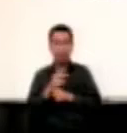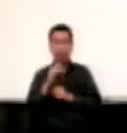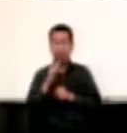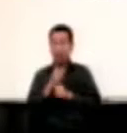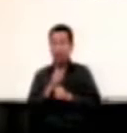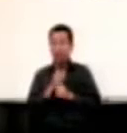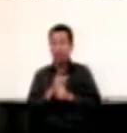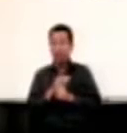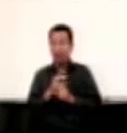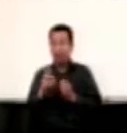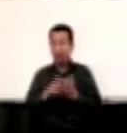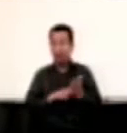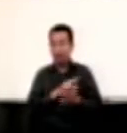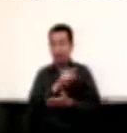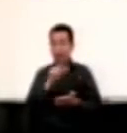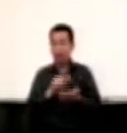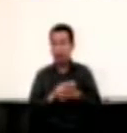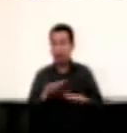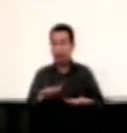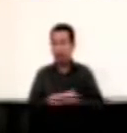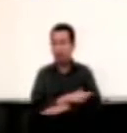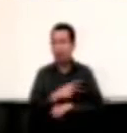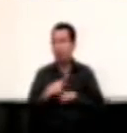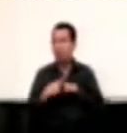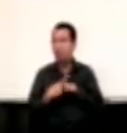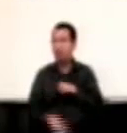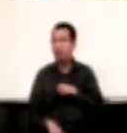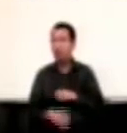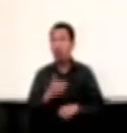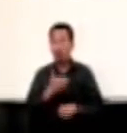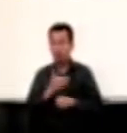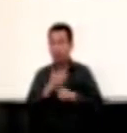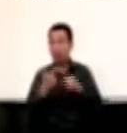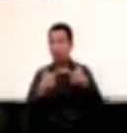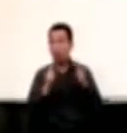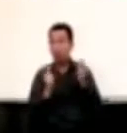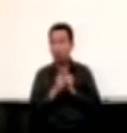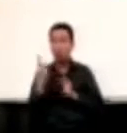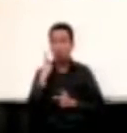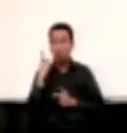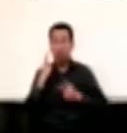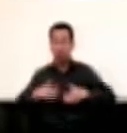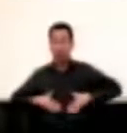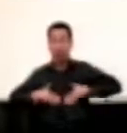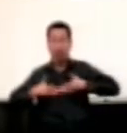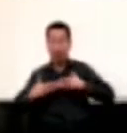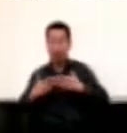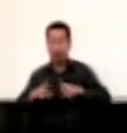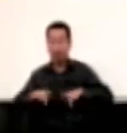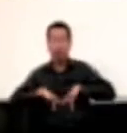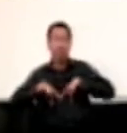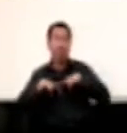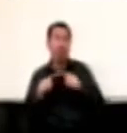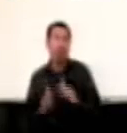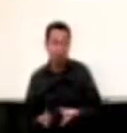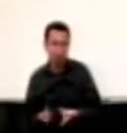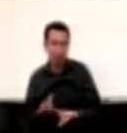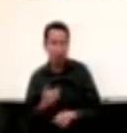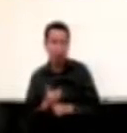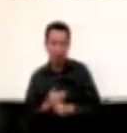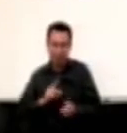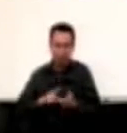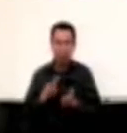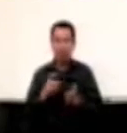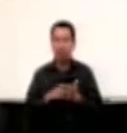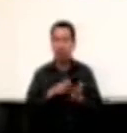por ejemplo. O sea, ¿por qué? Porque en este partido los partidos están muy débiles. Y si hacemos eso, probablemente vamos a debilitar